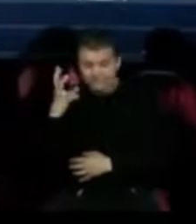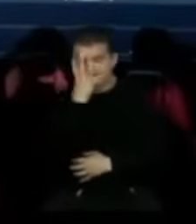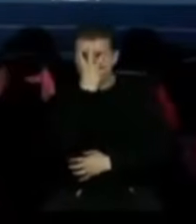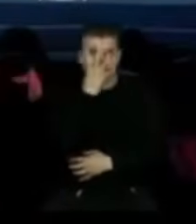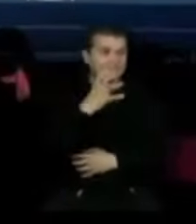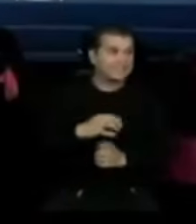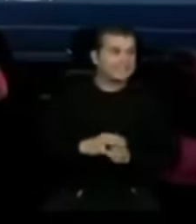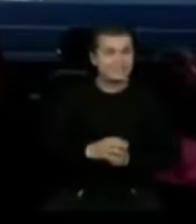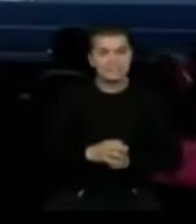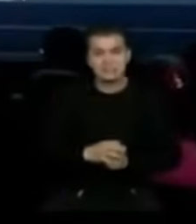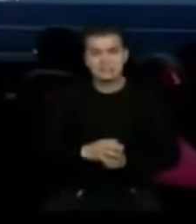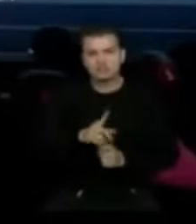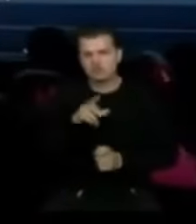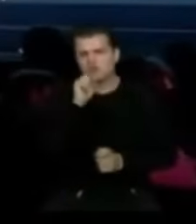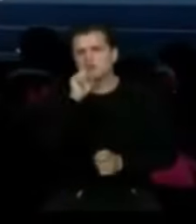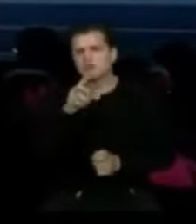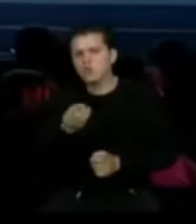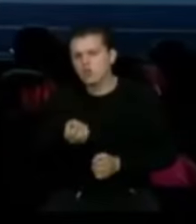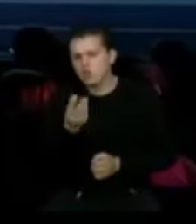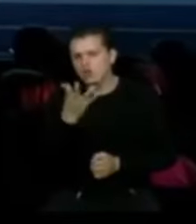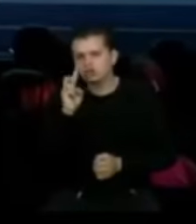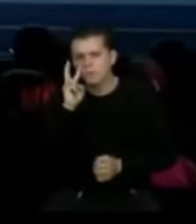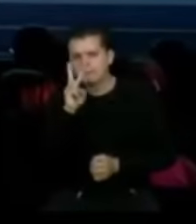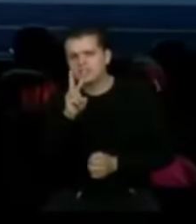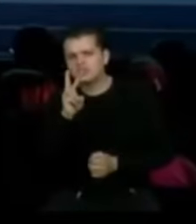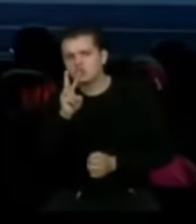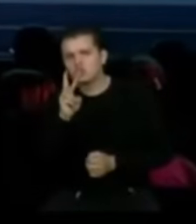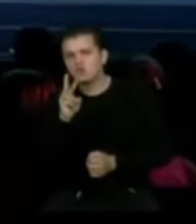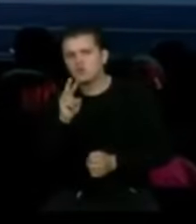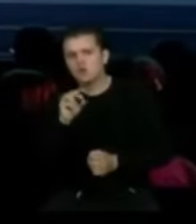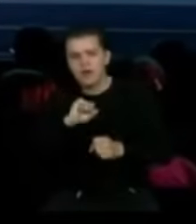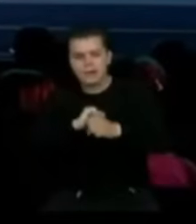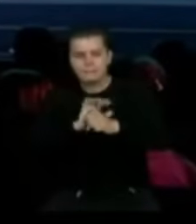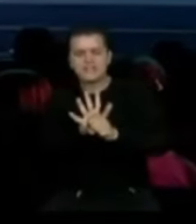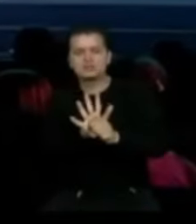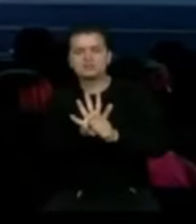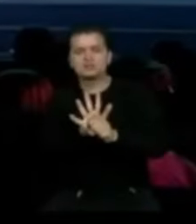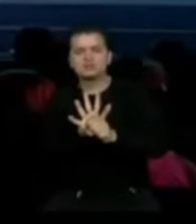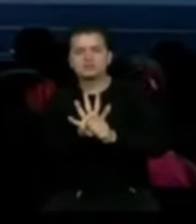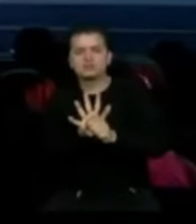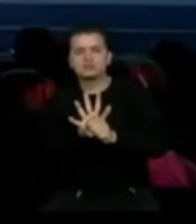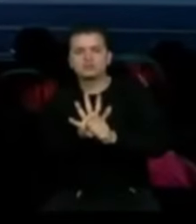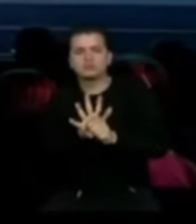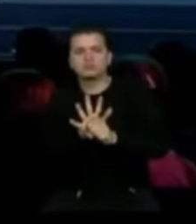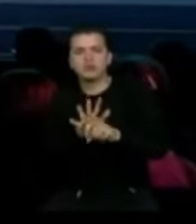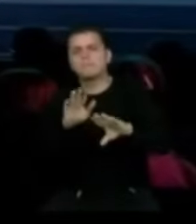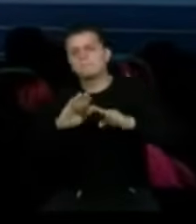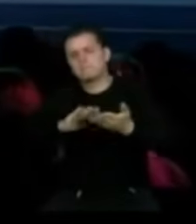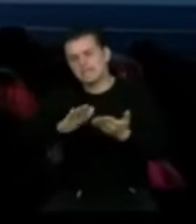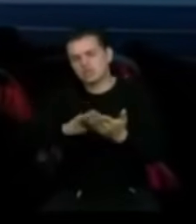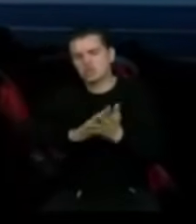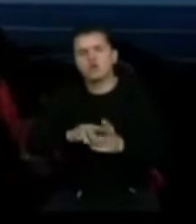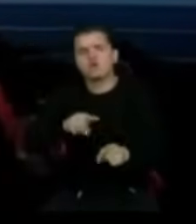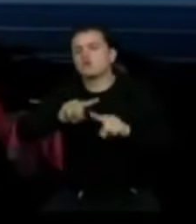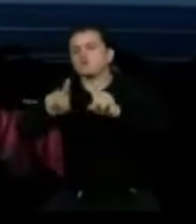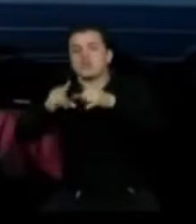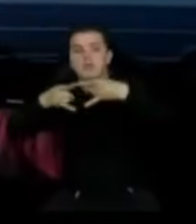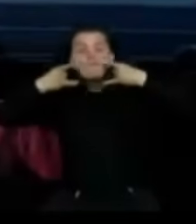Pero yo le pregunto: ¿cuántos de ustedes han visto con sus propios ojos al virus? ¿Cuántos lo han visto con sus propios